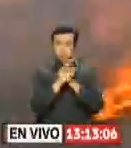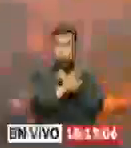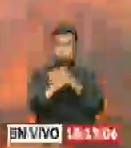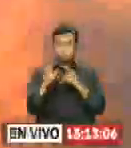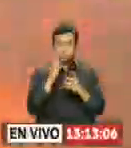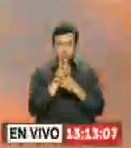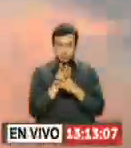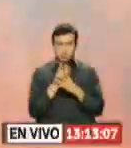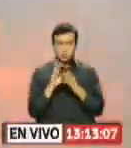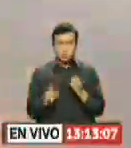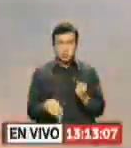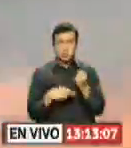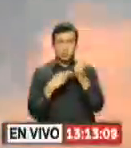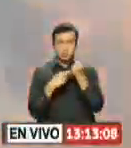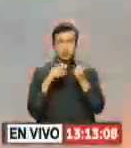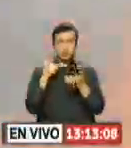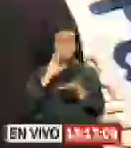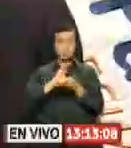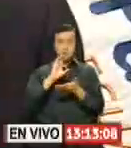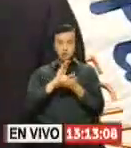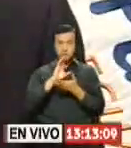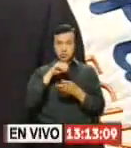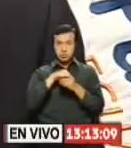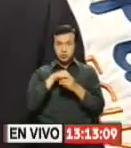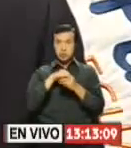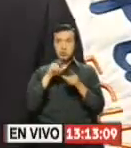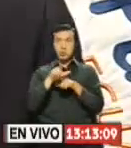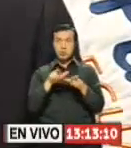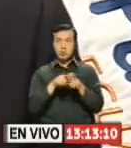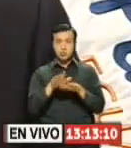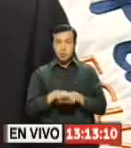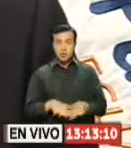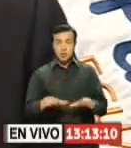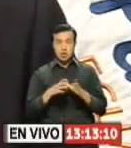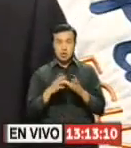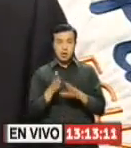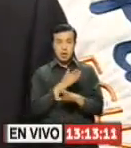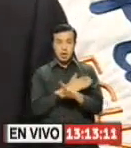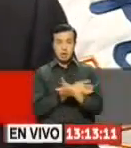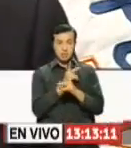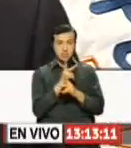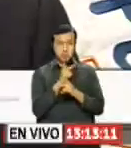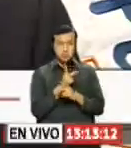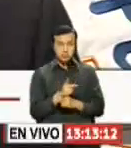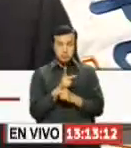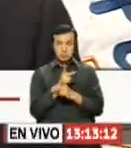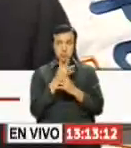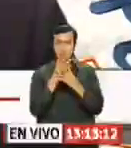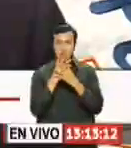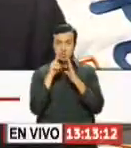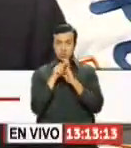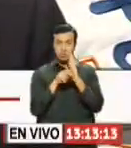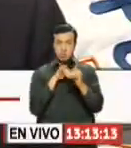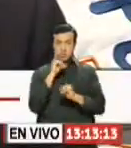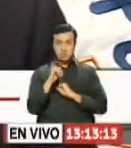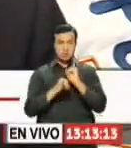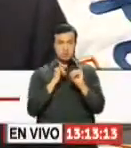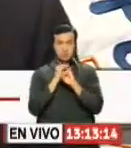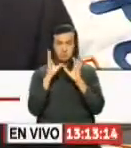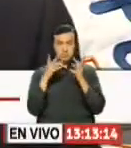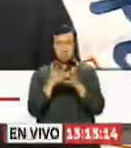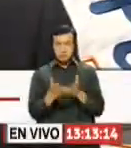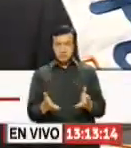detenidos, reforzando los centros de detención. Que era un sitio que no estaba previamente acondicionado y que no cumplía con los estándares internacionales,